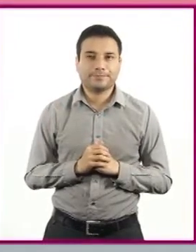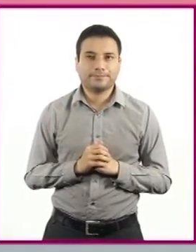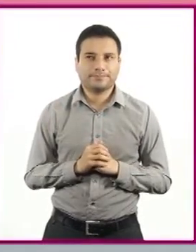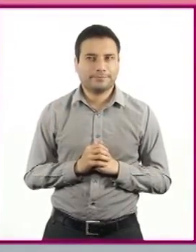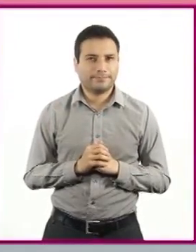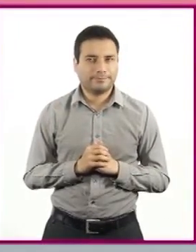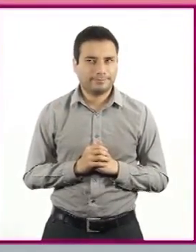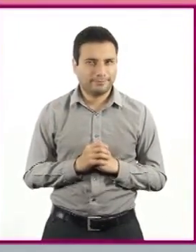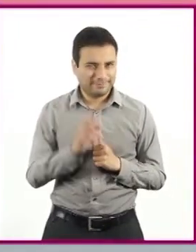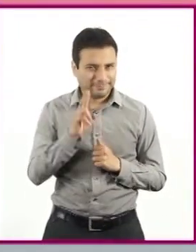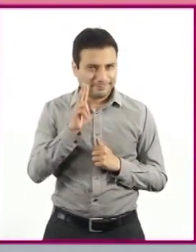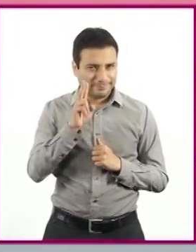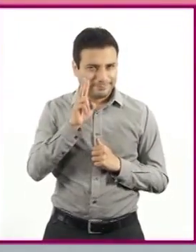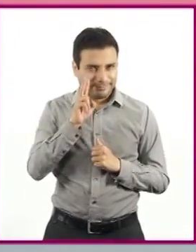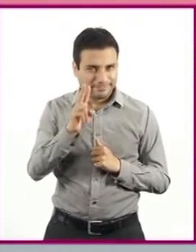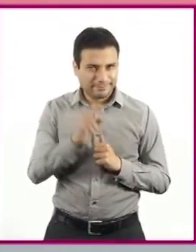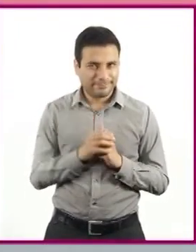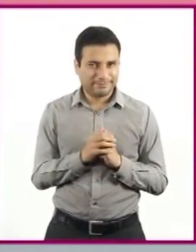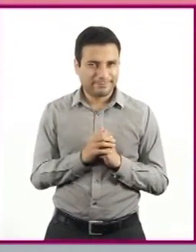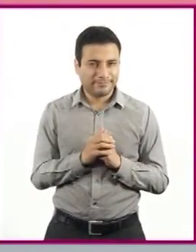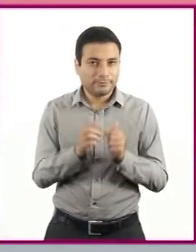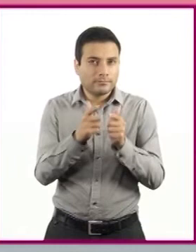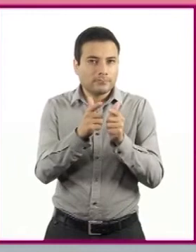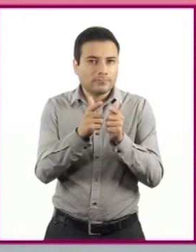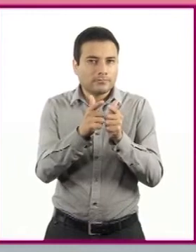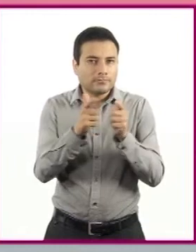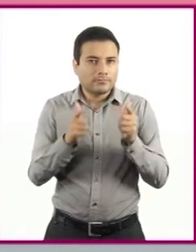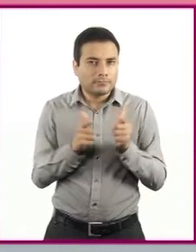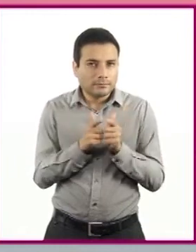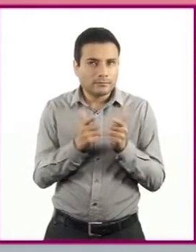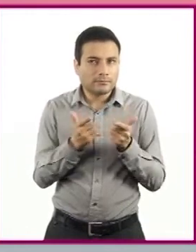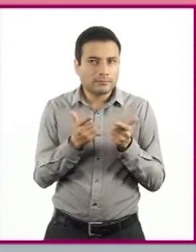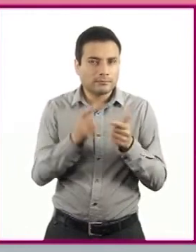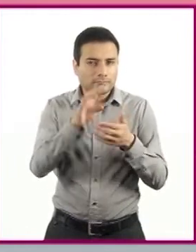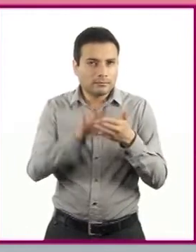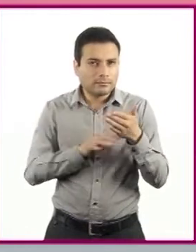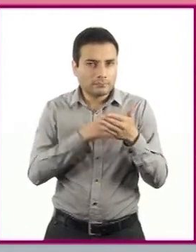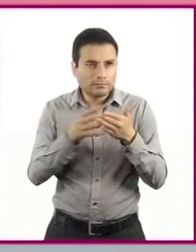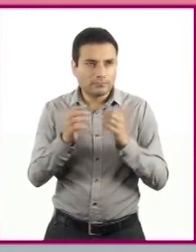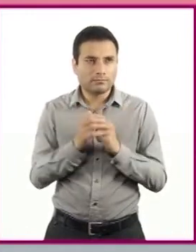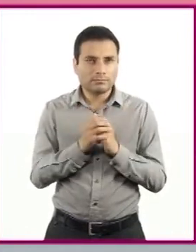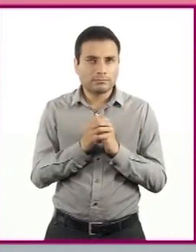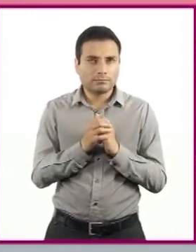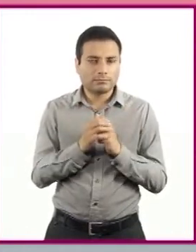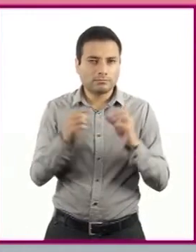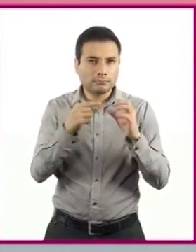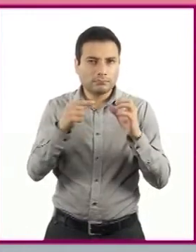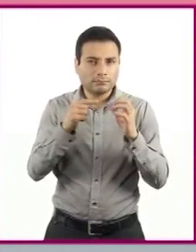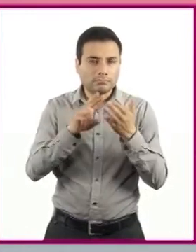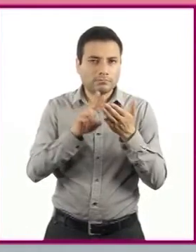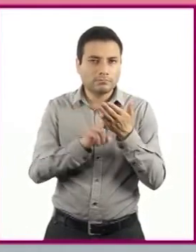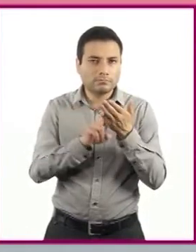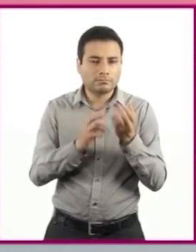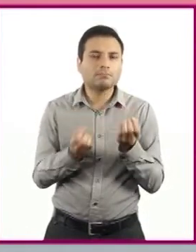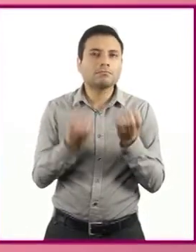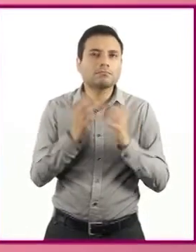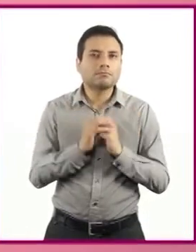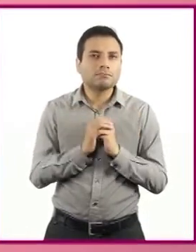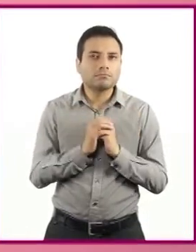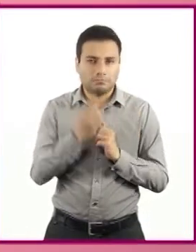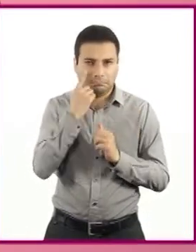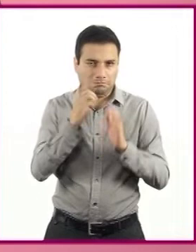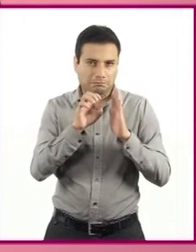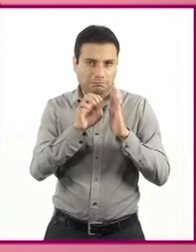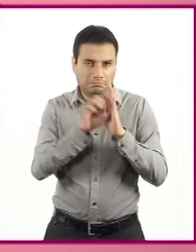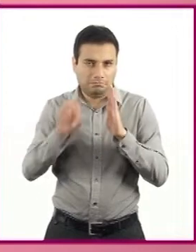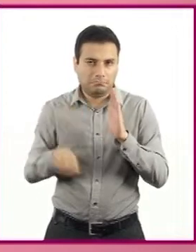en común entre los elementos de los grupos de la tabla periódica? ¿Cuántos electrones de valencia tienen los elementos del grupo 14